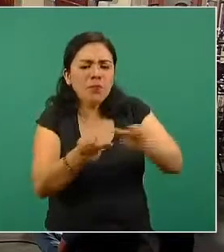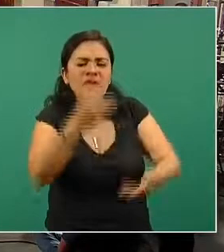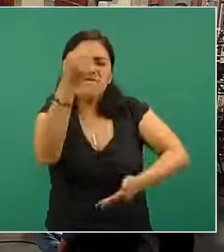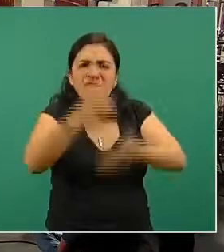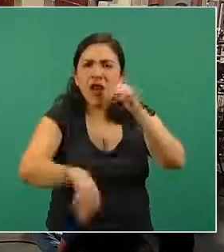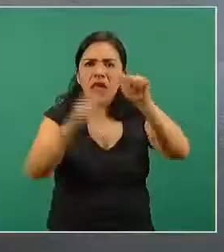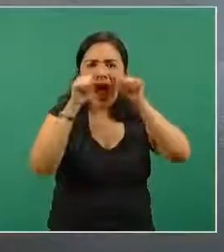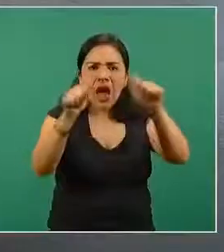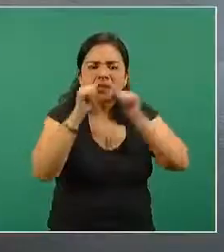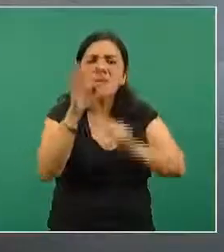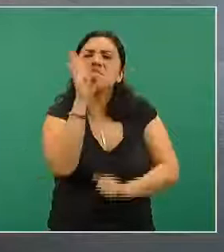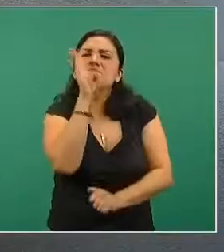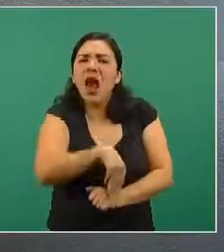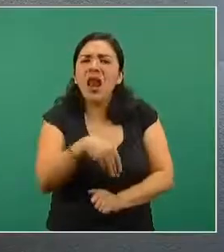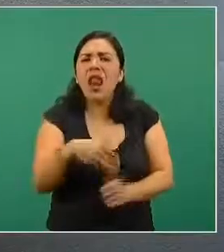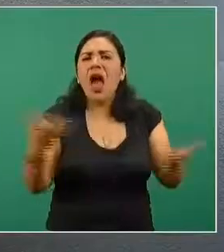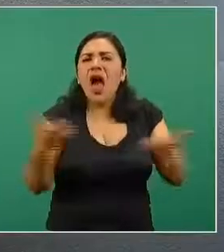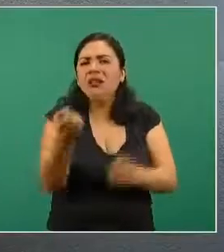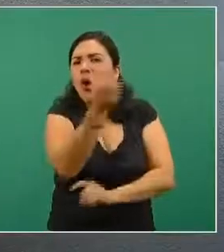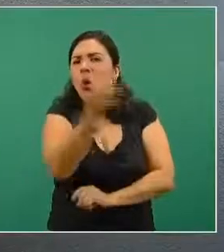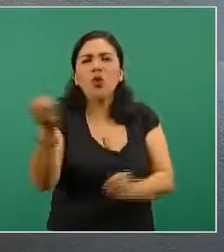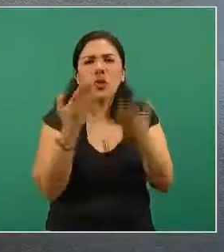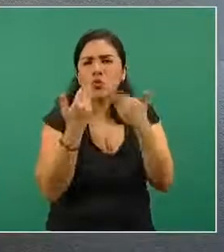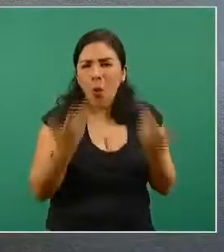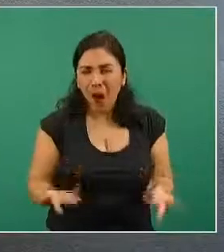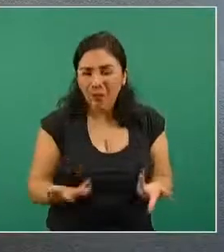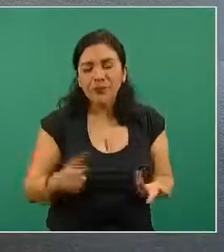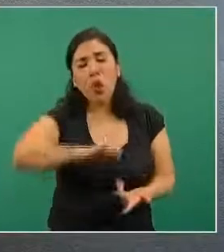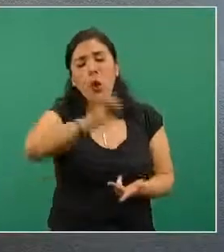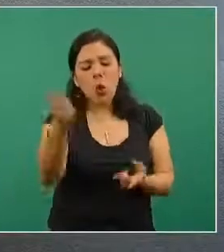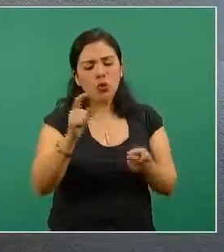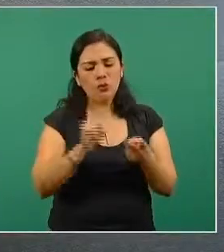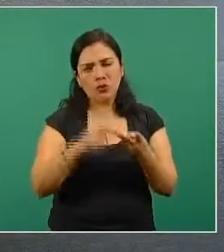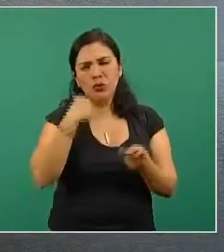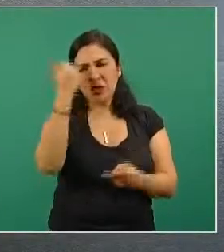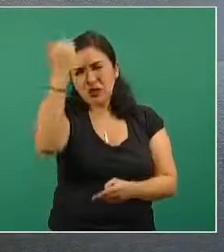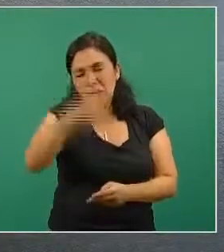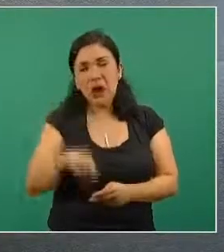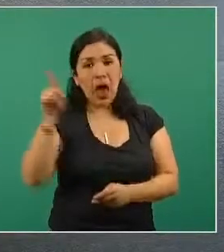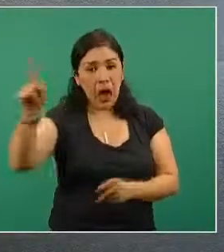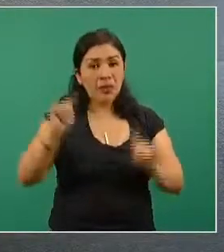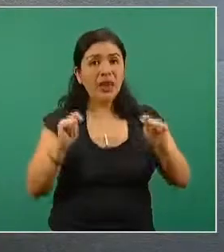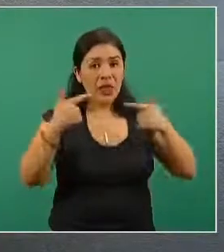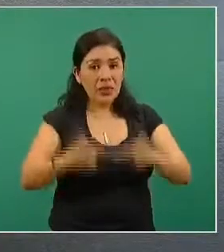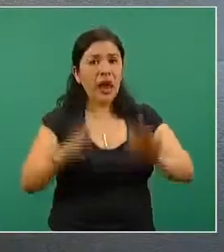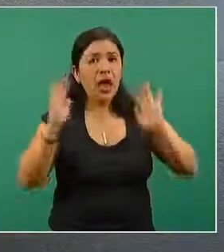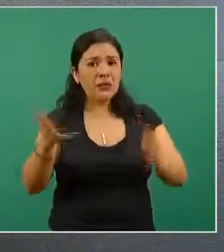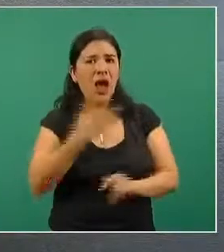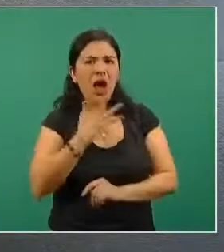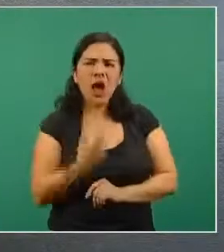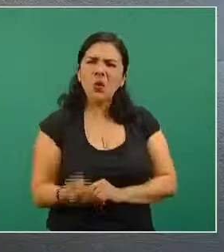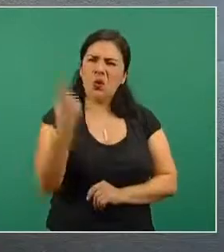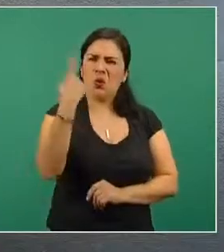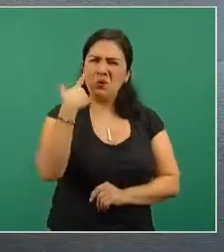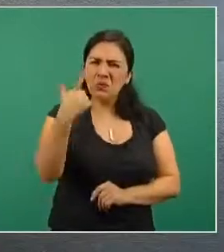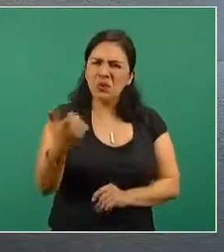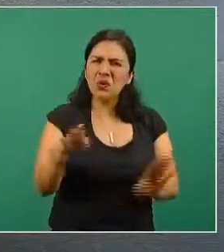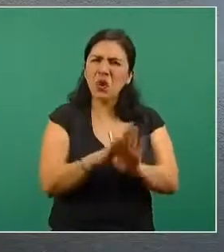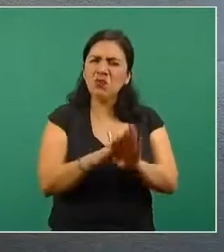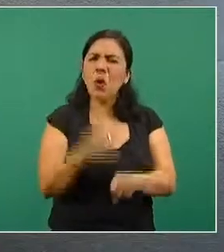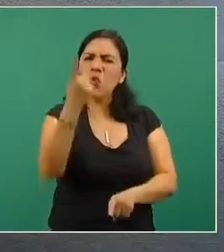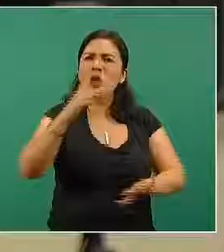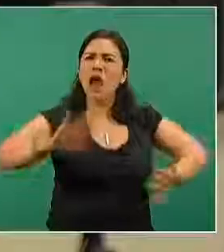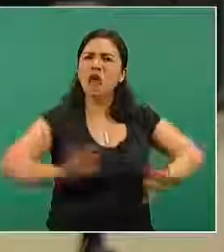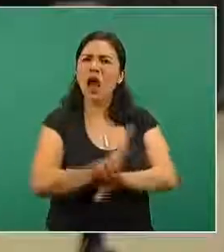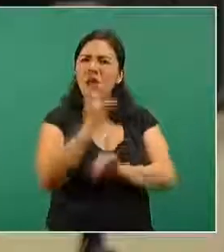que se implementó en ese momento. También quisiera yo saber, en Tlaxcala presentamos una situación de una variación